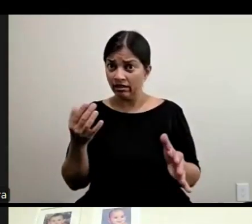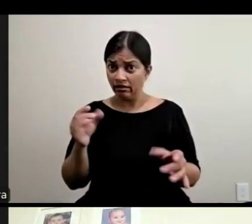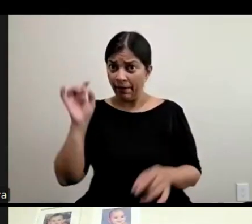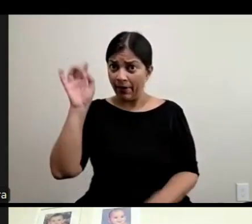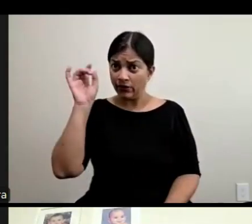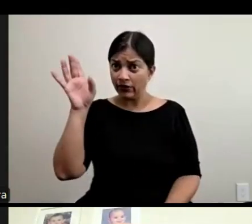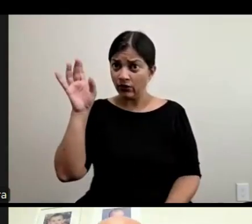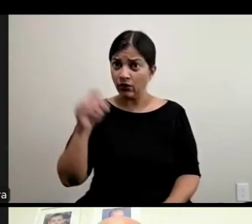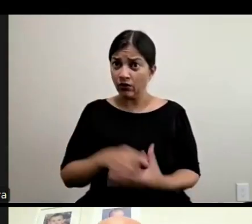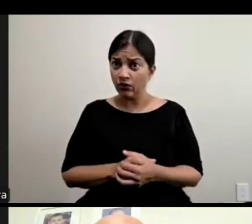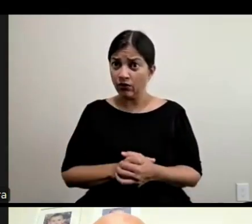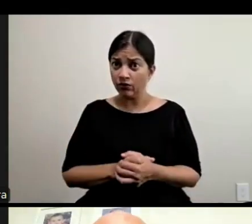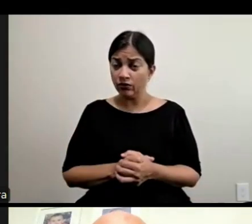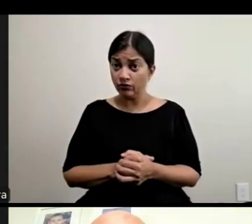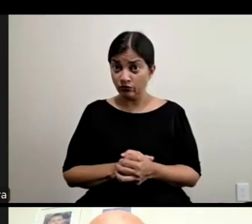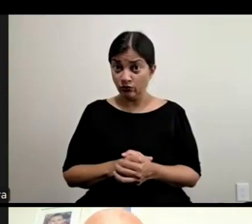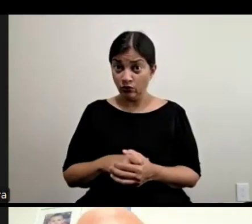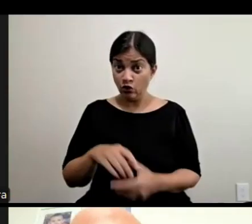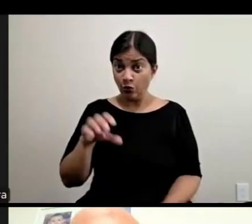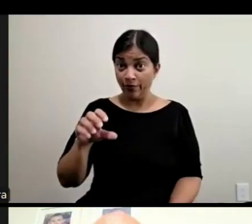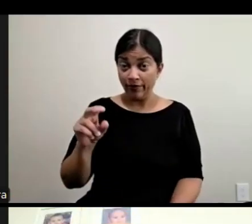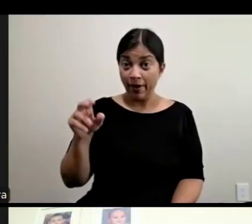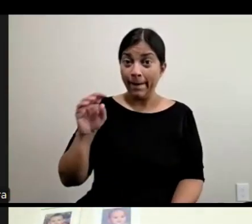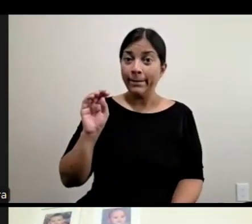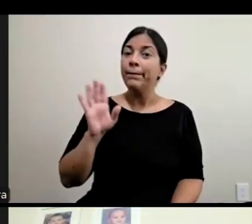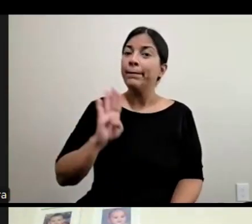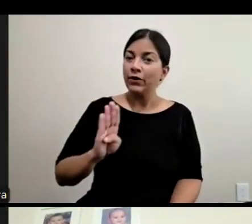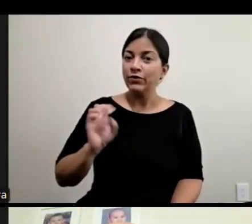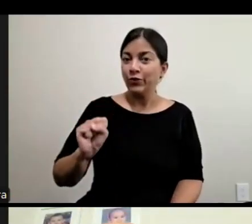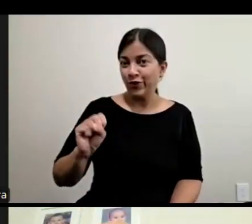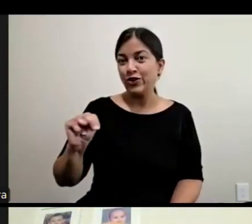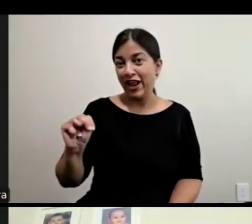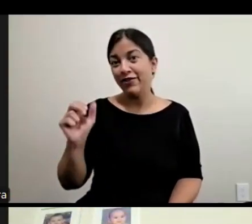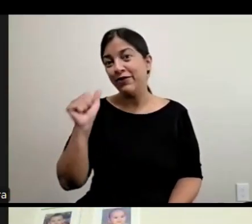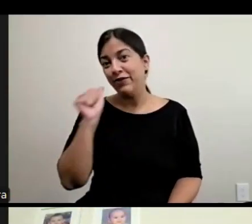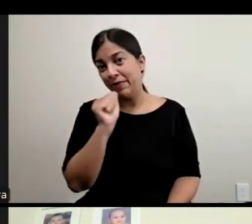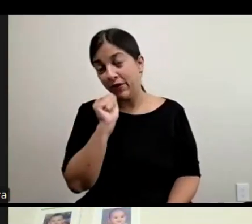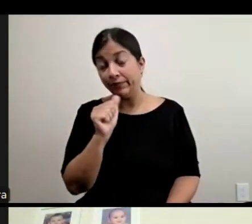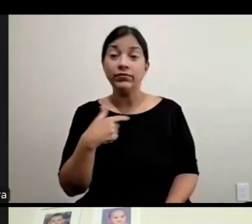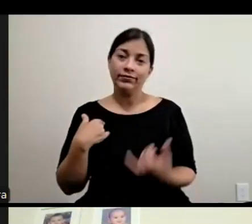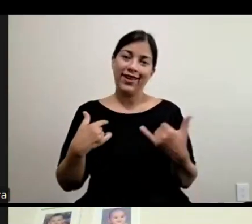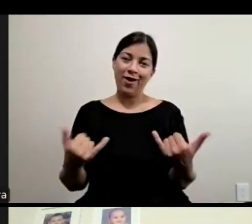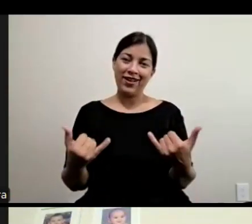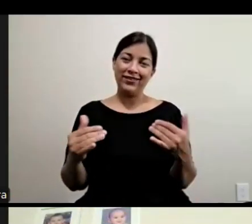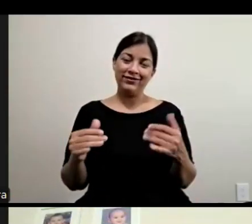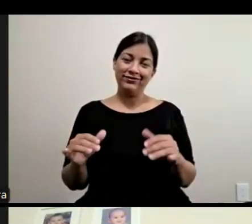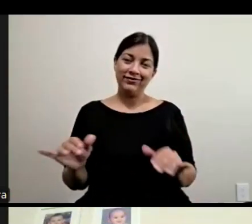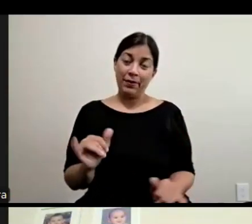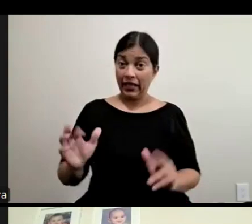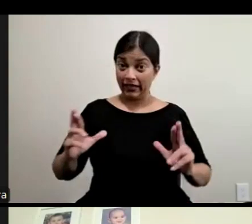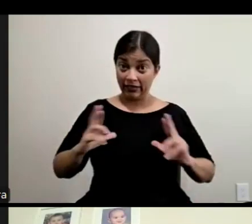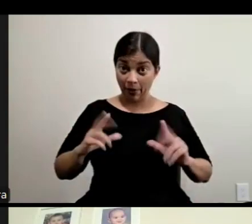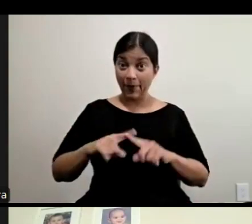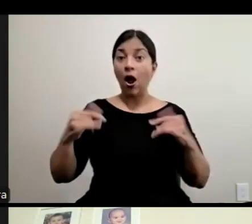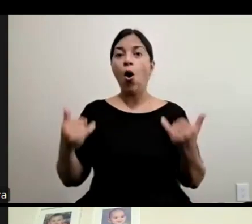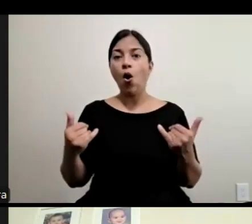baloncesto superior nacional femenino. Exacto. Pues ahora también ella se retiró y ahora es agricultura. No ha